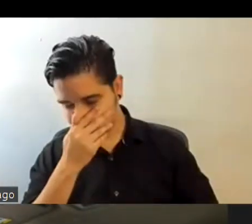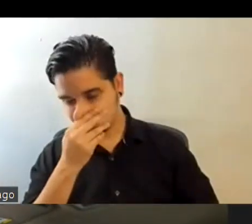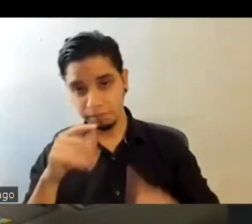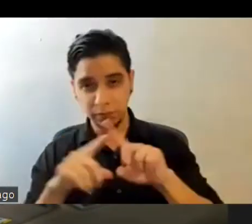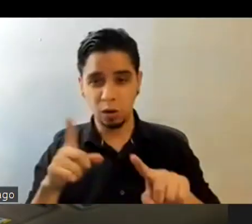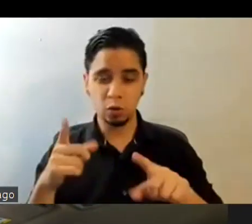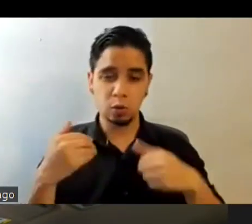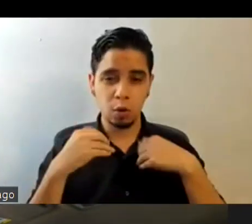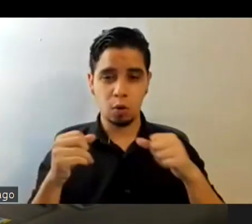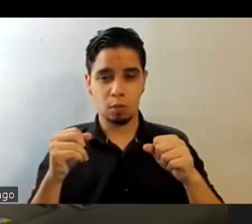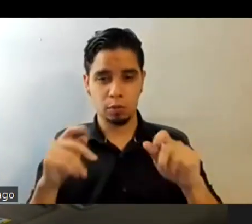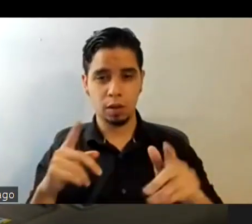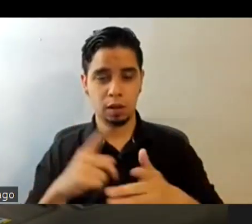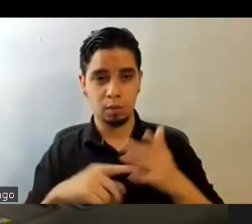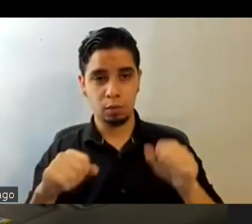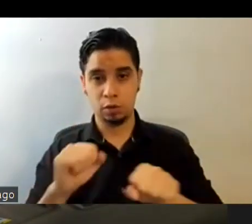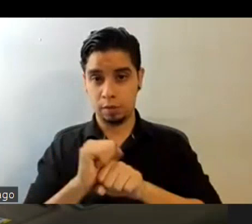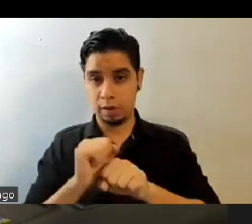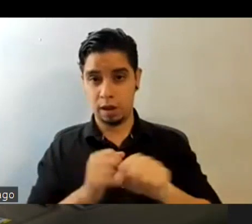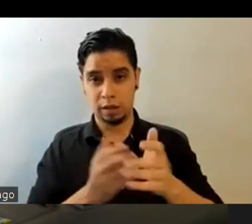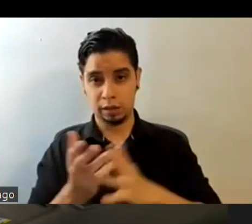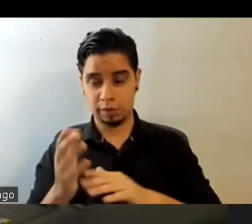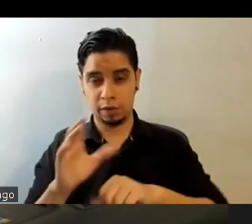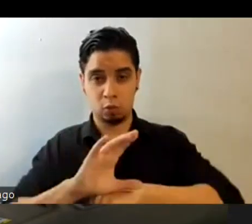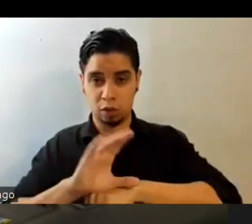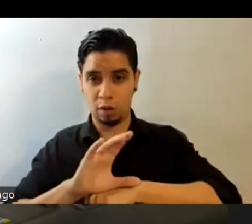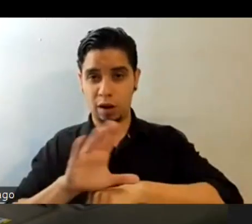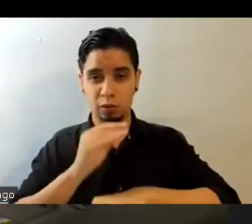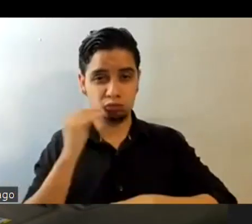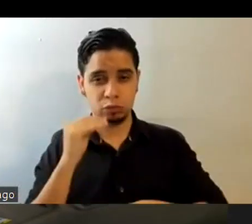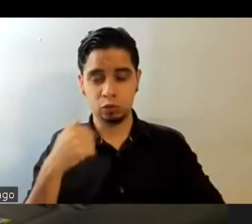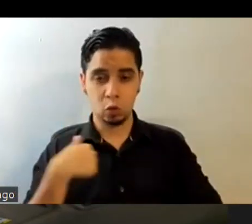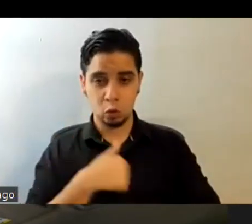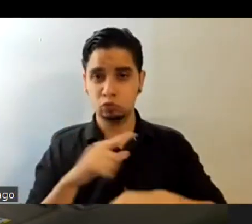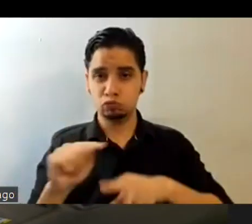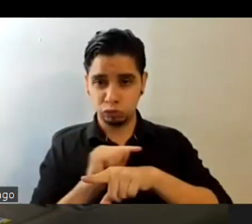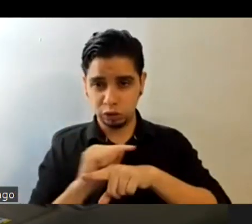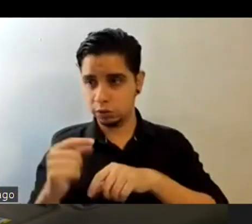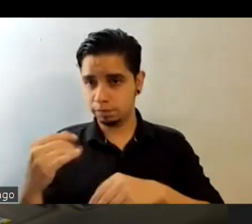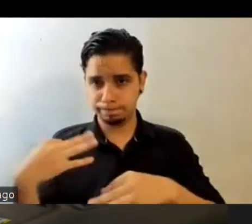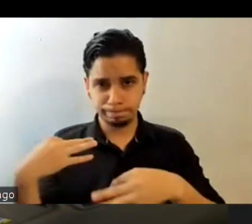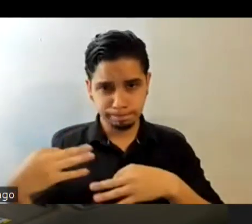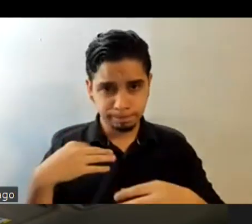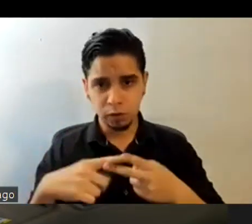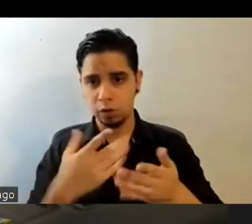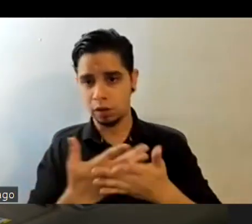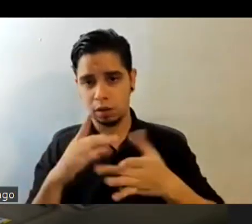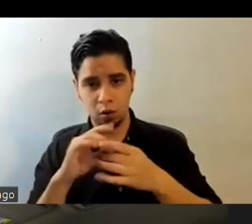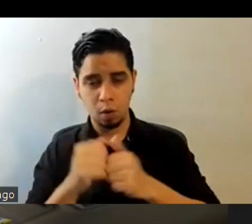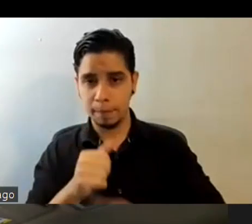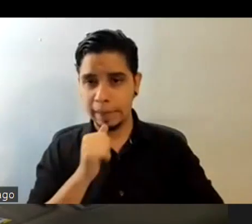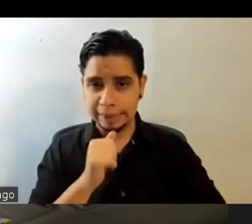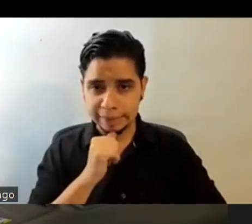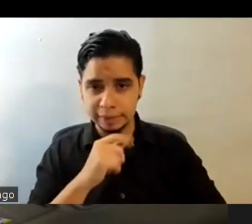pudiéramos trabajar en computadora desde las casas. Tuvimos que tomar unos entrenamientos, mucha cuestión de privacidad, qué cosas